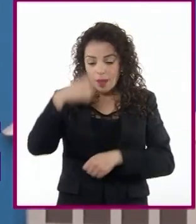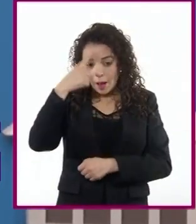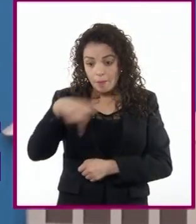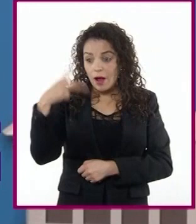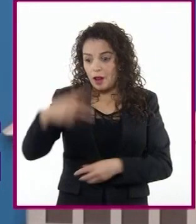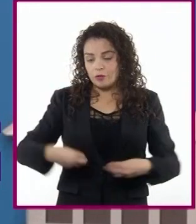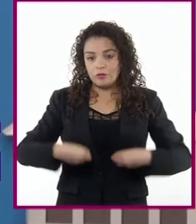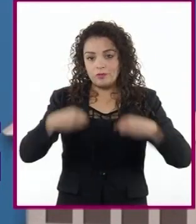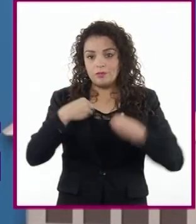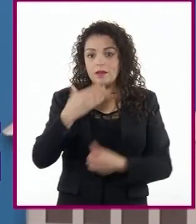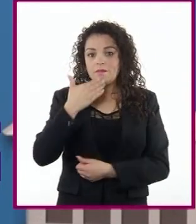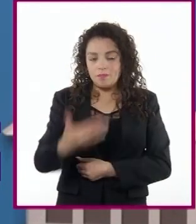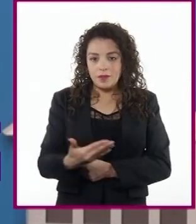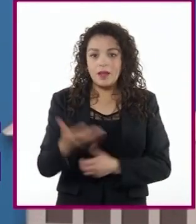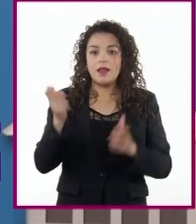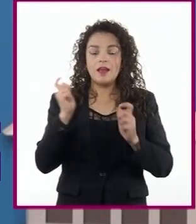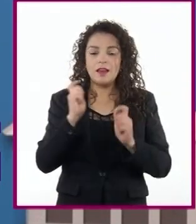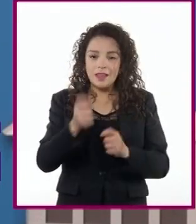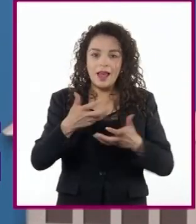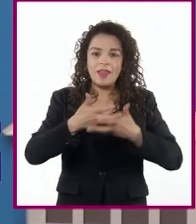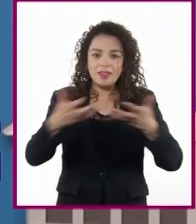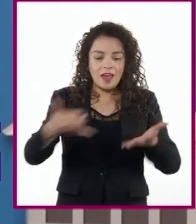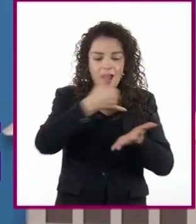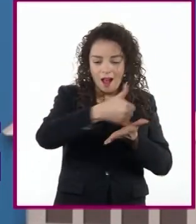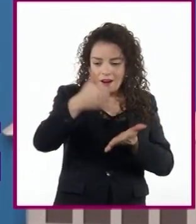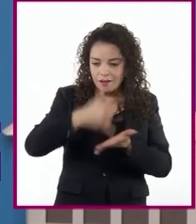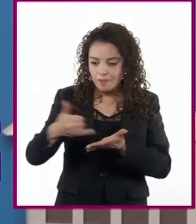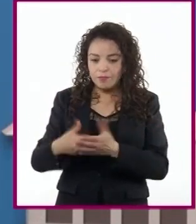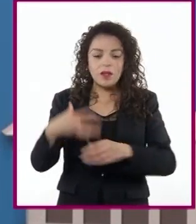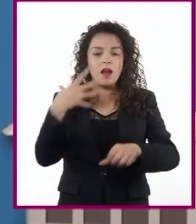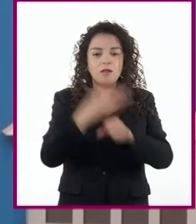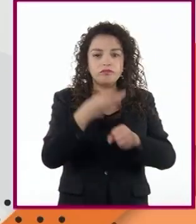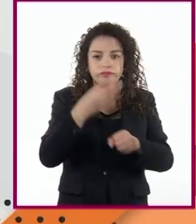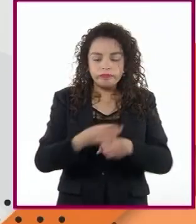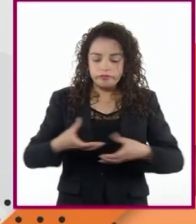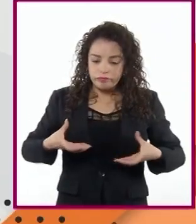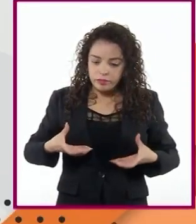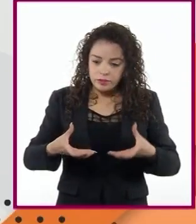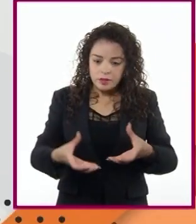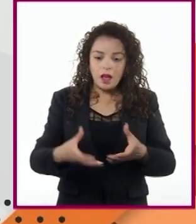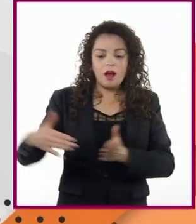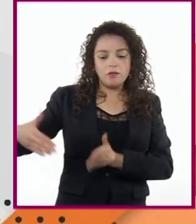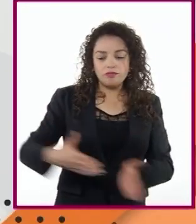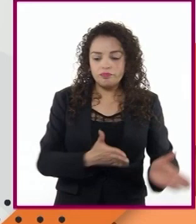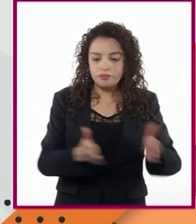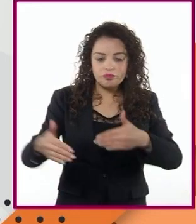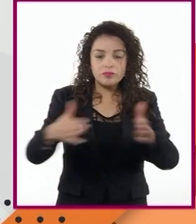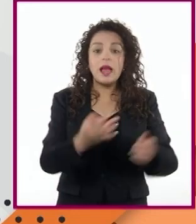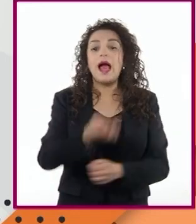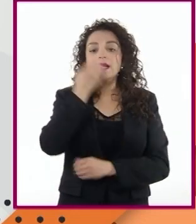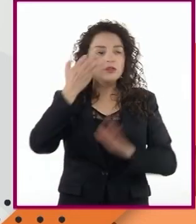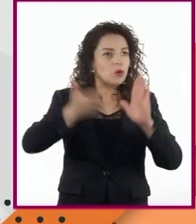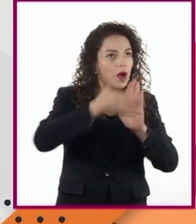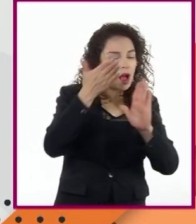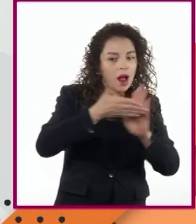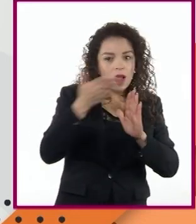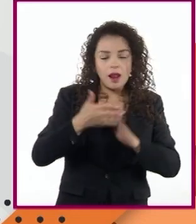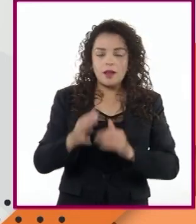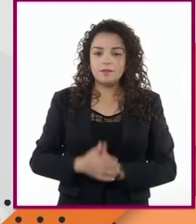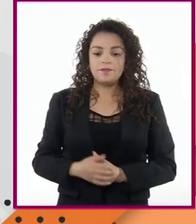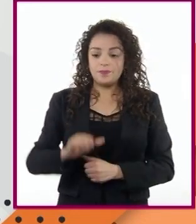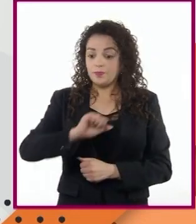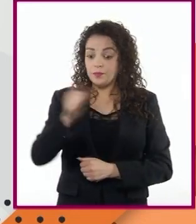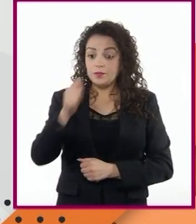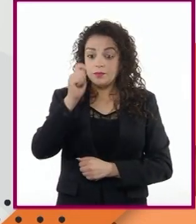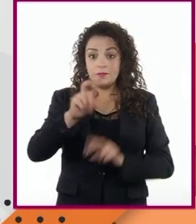bienestar. Sembraron campos, construyeron calles, carreteras y escuelas. Otro caso muy interesante en donde intervino la